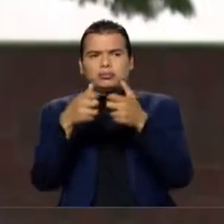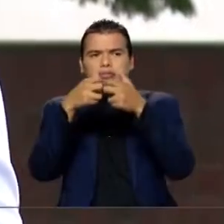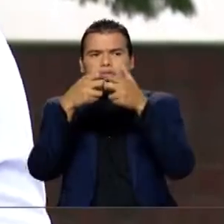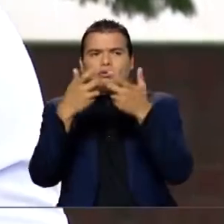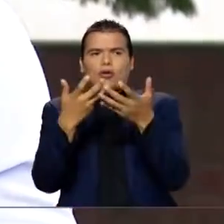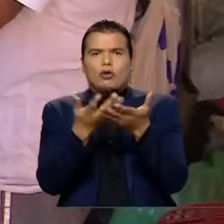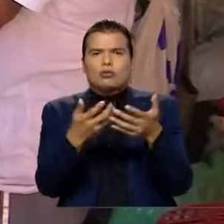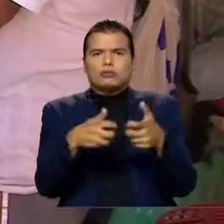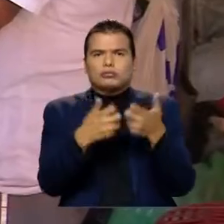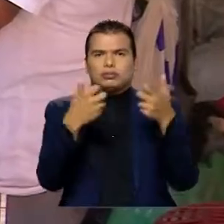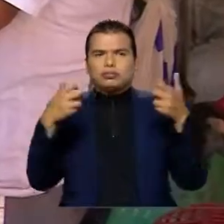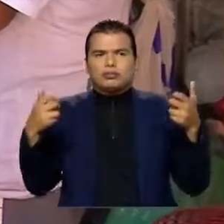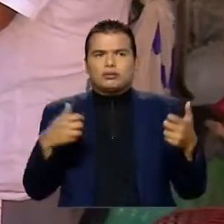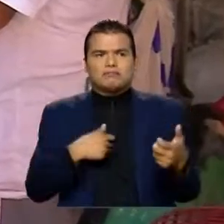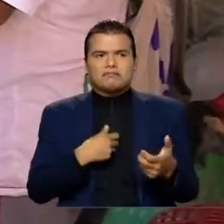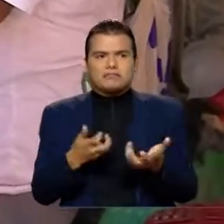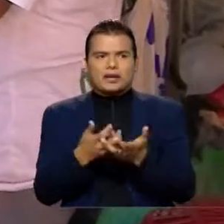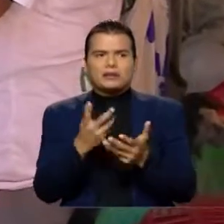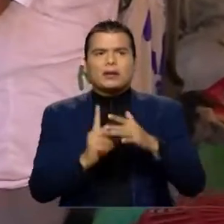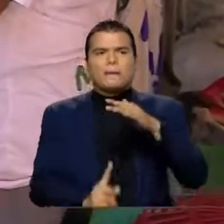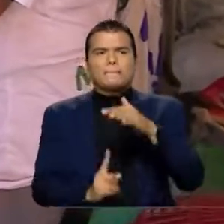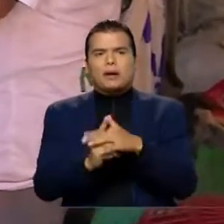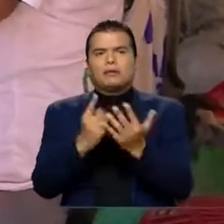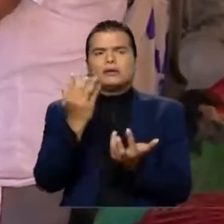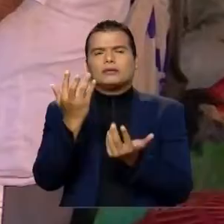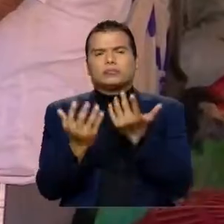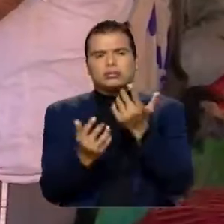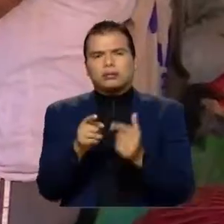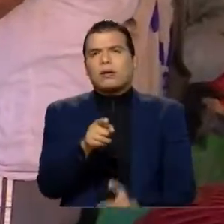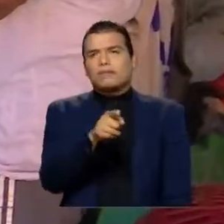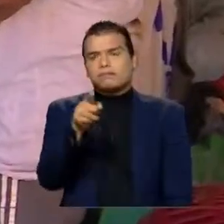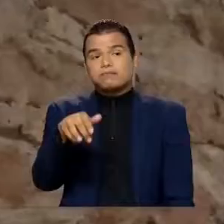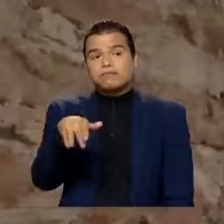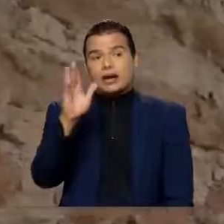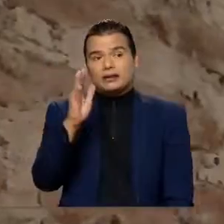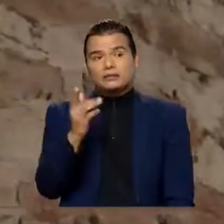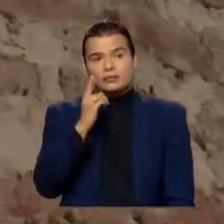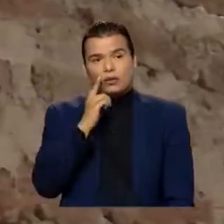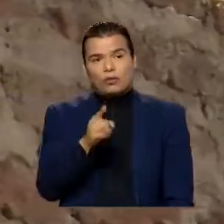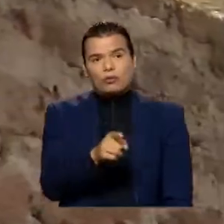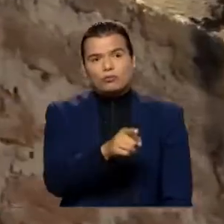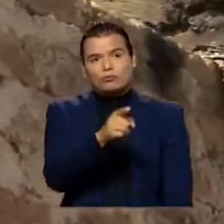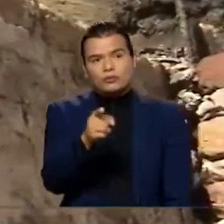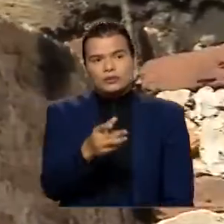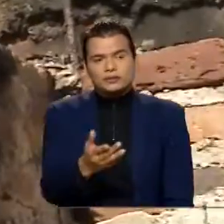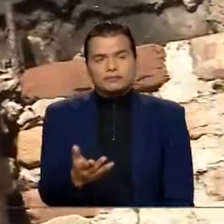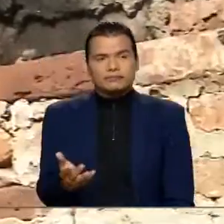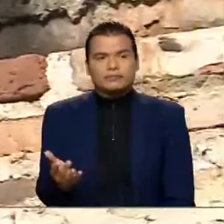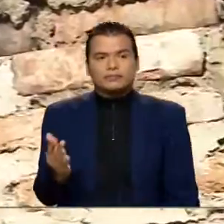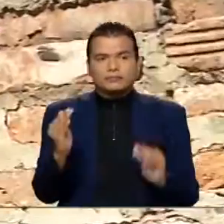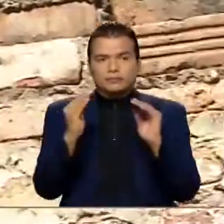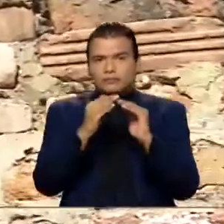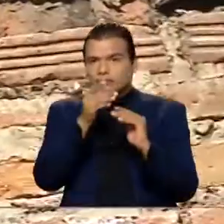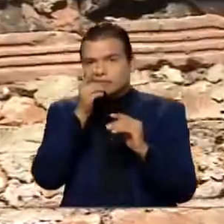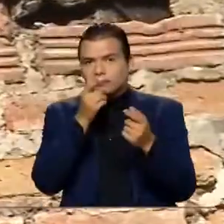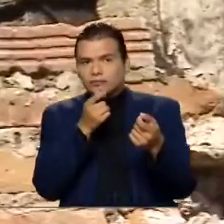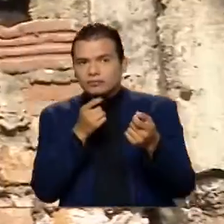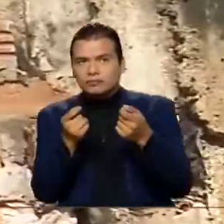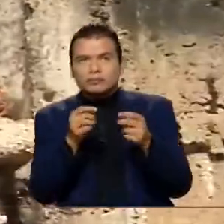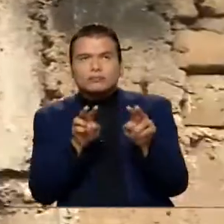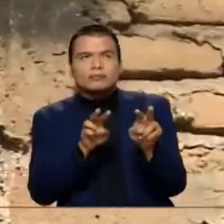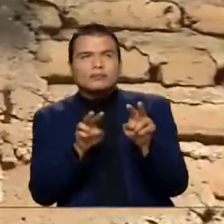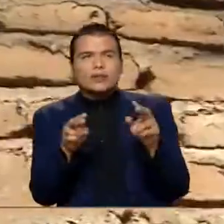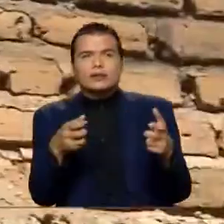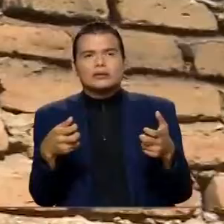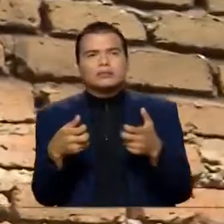los incendios. De igual manera, recomiendan a los usuarios revisar periódicamente las redes en sus lugares de residencia o de